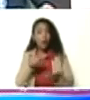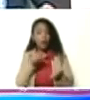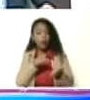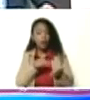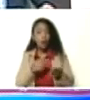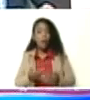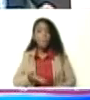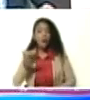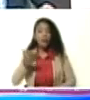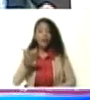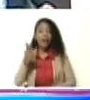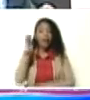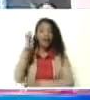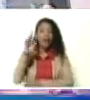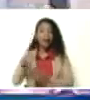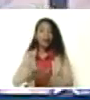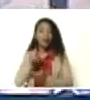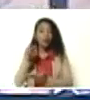Asamblea Nacional,